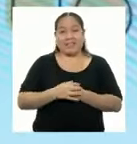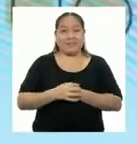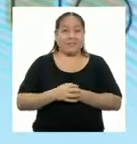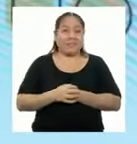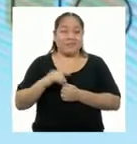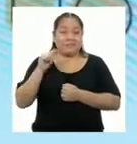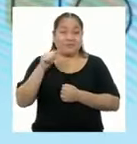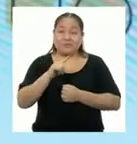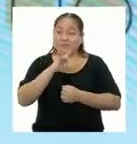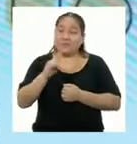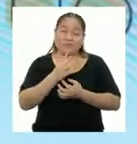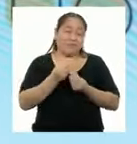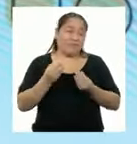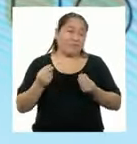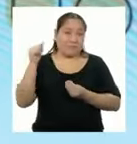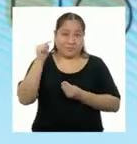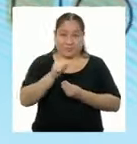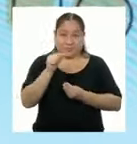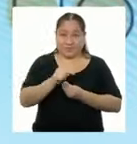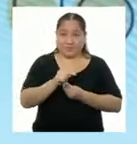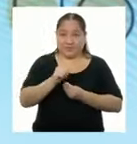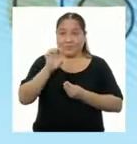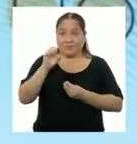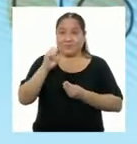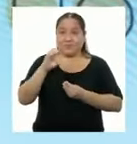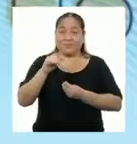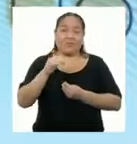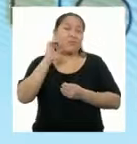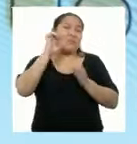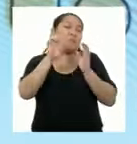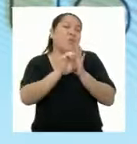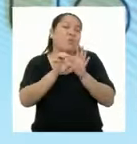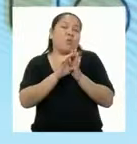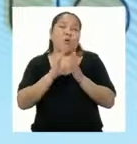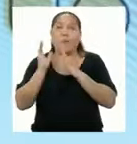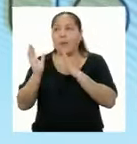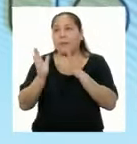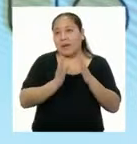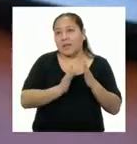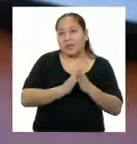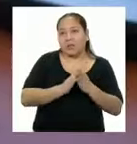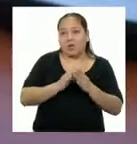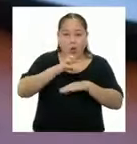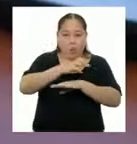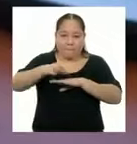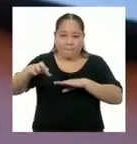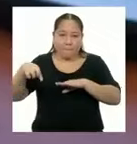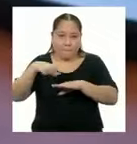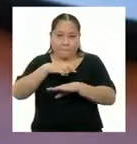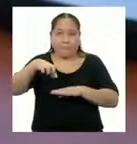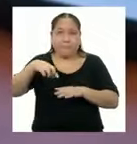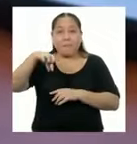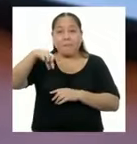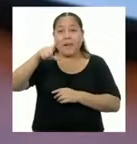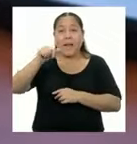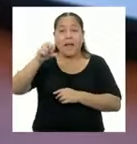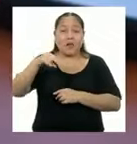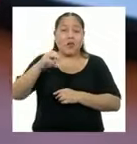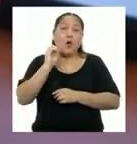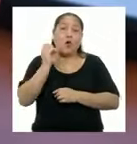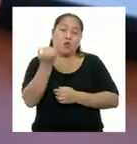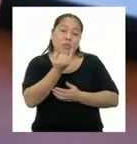utilidades que les podemos dar en la vida cotidiana, como en la elaboración de un plano, o haciendo un dibujo